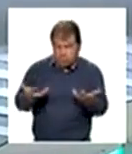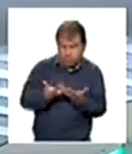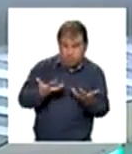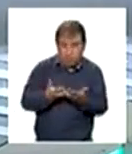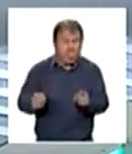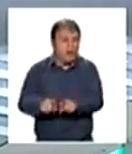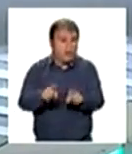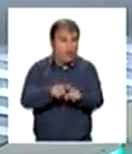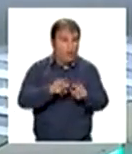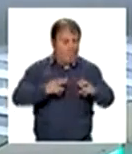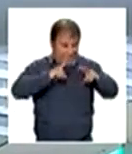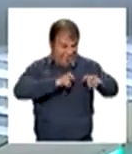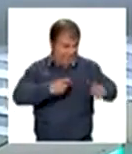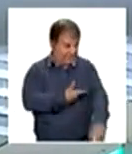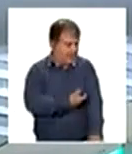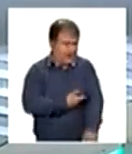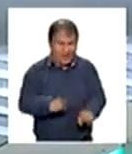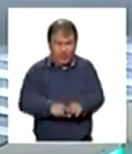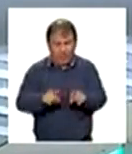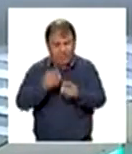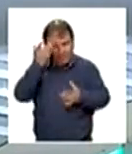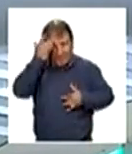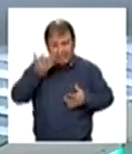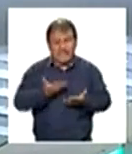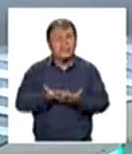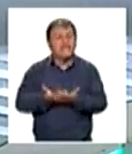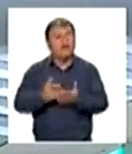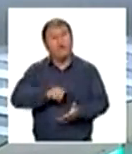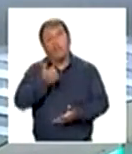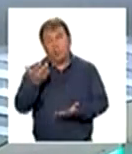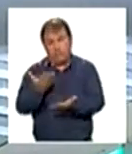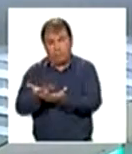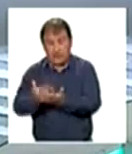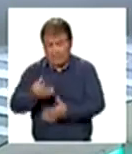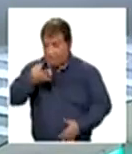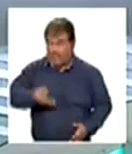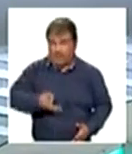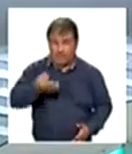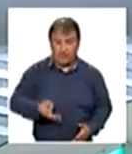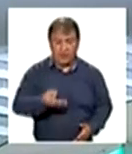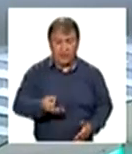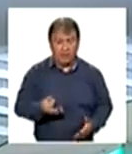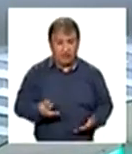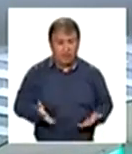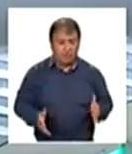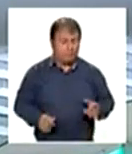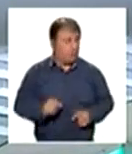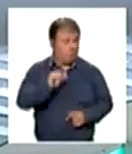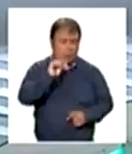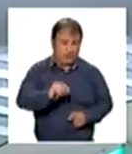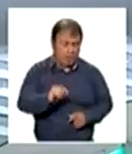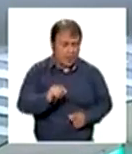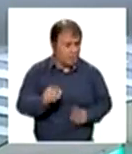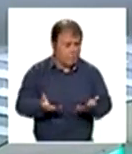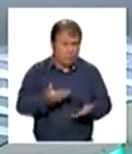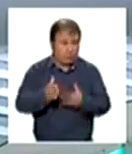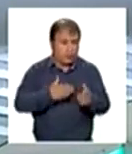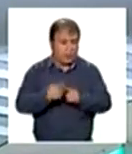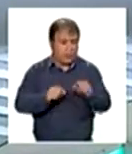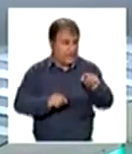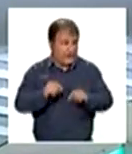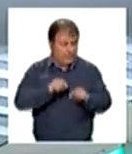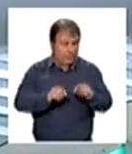cualquier otro análisis de sangre, de enfermedad, etcétera, quieren saber con esta contramuestra si es que realmente, por más pequeña además que sea la